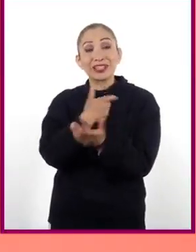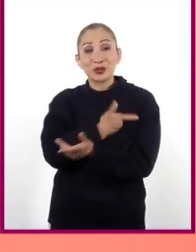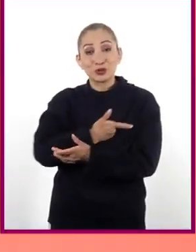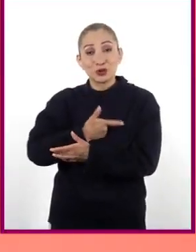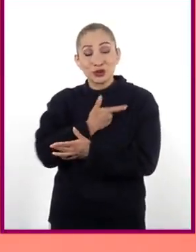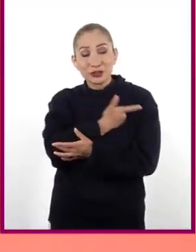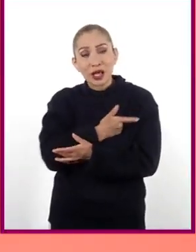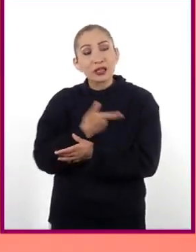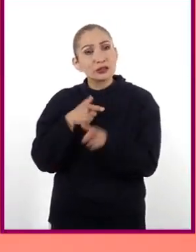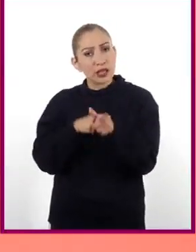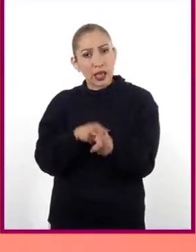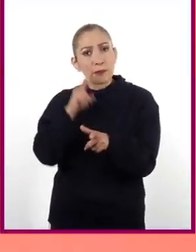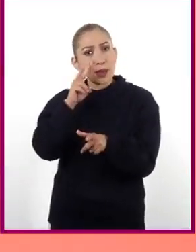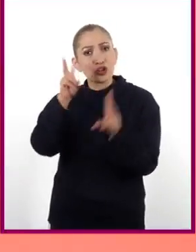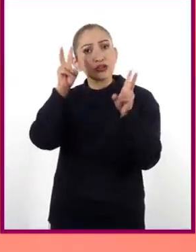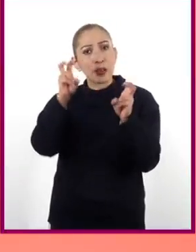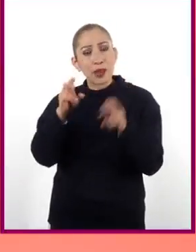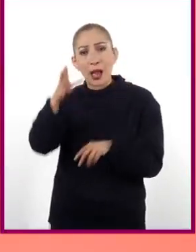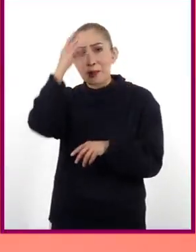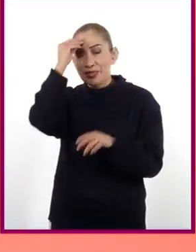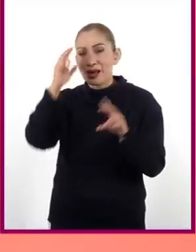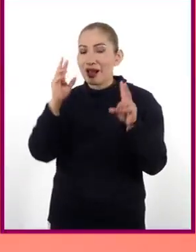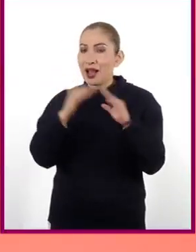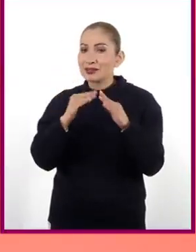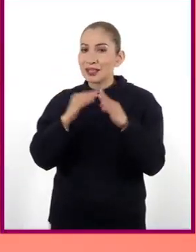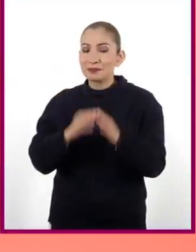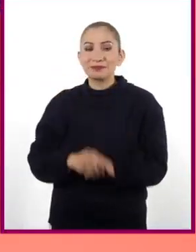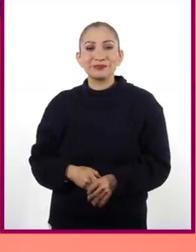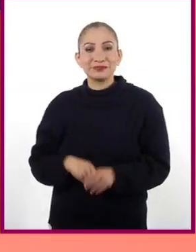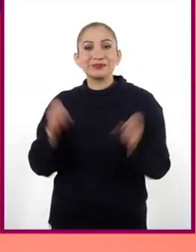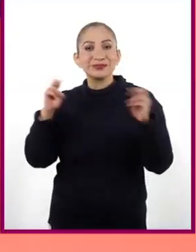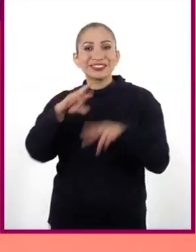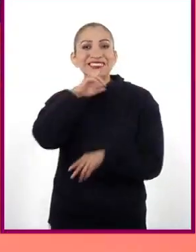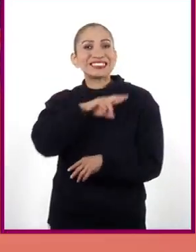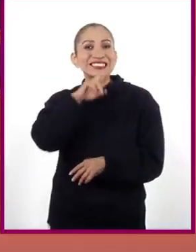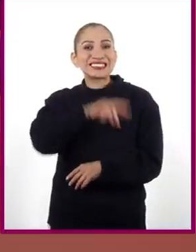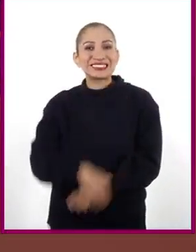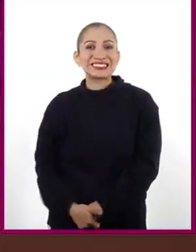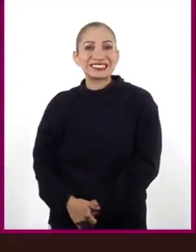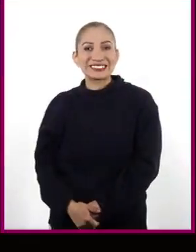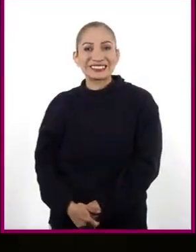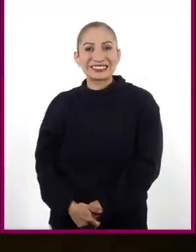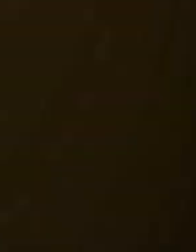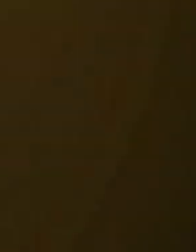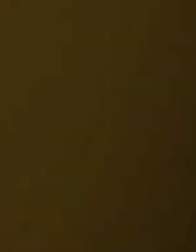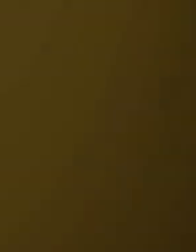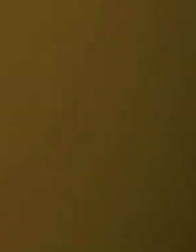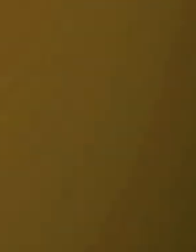agrado. Continúen con la programación de Aprende en Casa. ¡Hasta pronto!